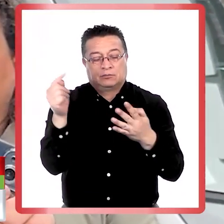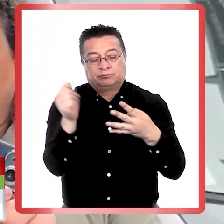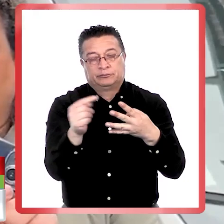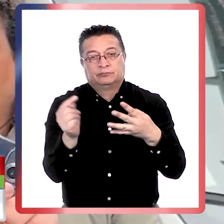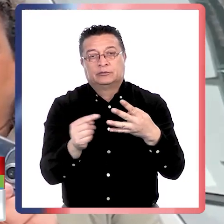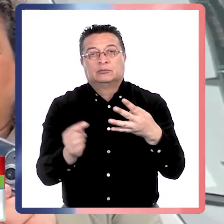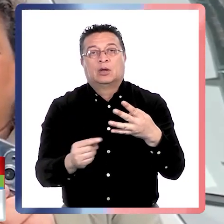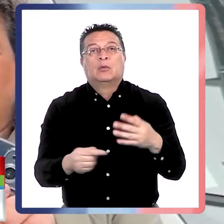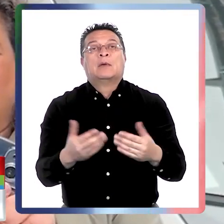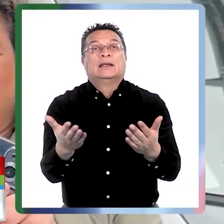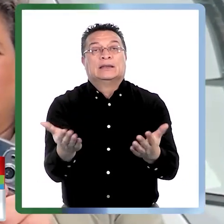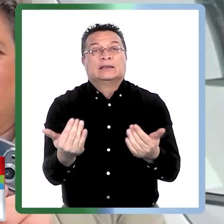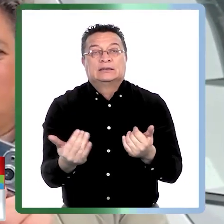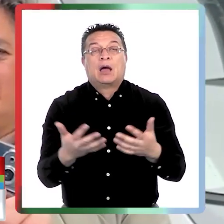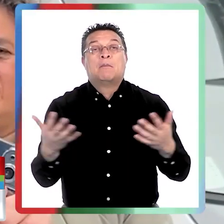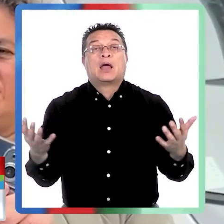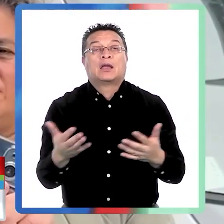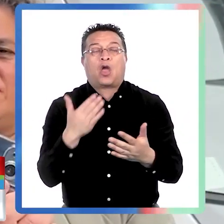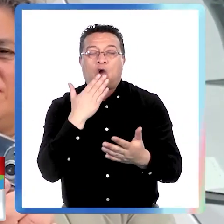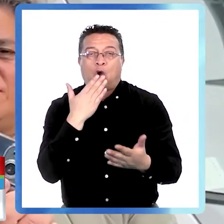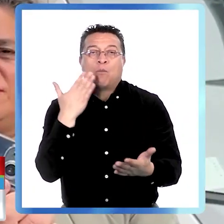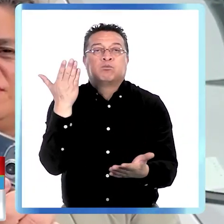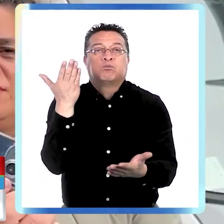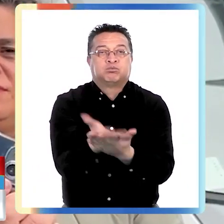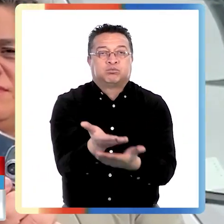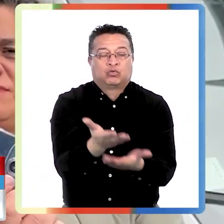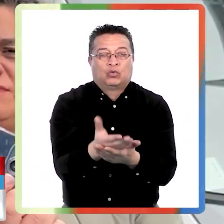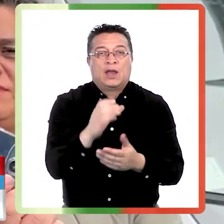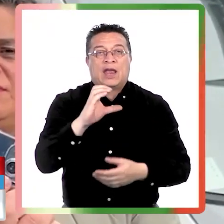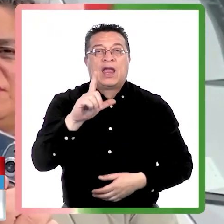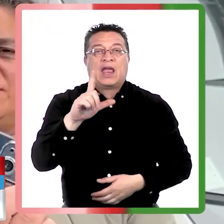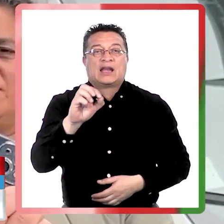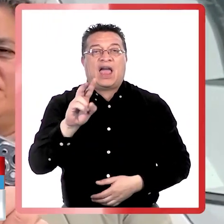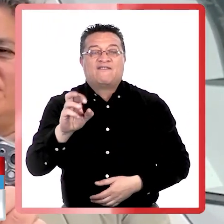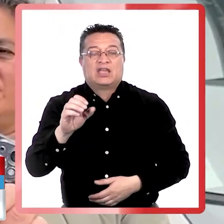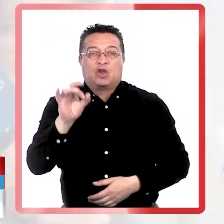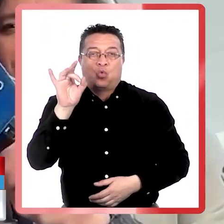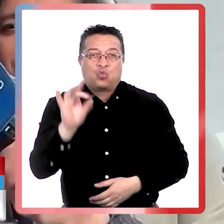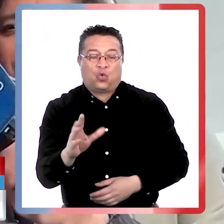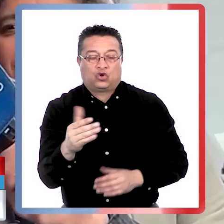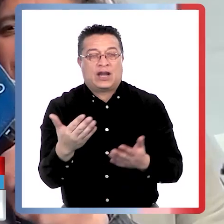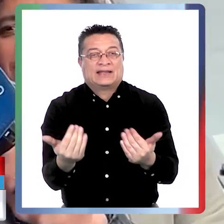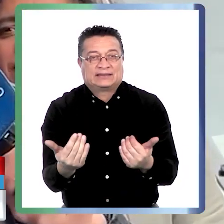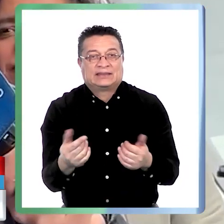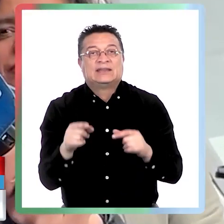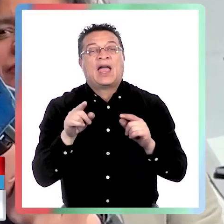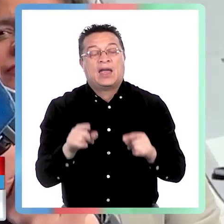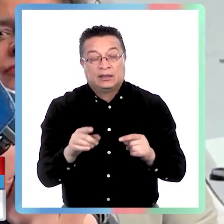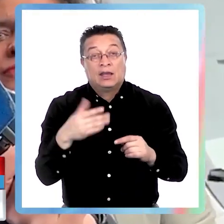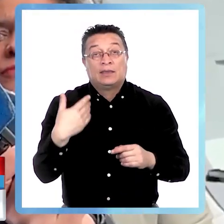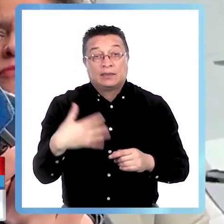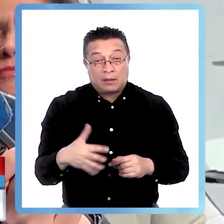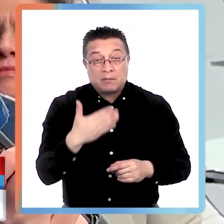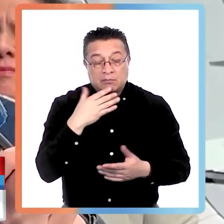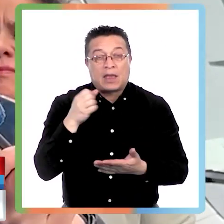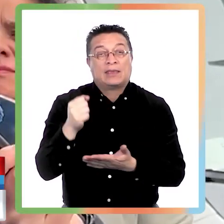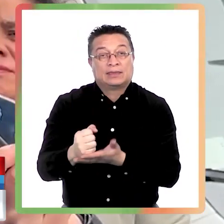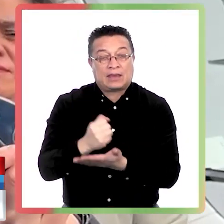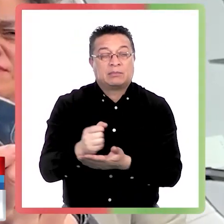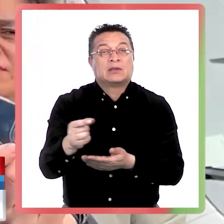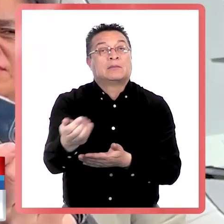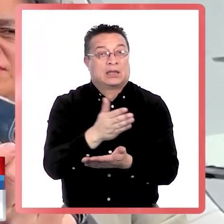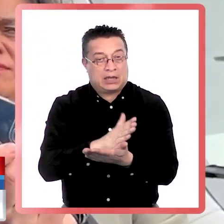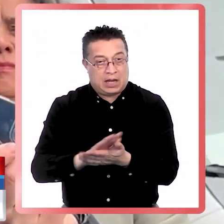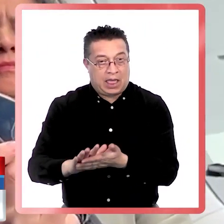unos requisitos que se requieren para poder postular, que es otorgar la clave única. Y por otro lado, es importante decir que este es un